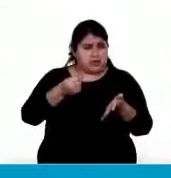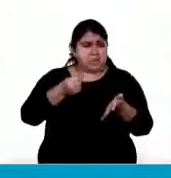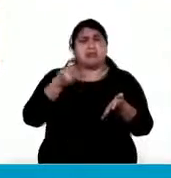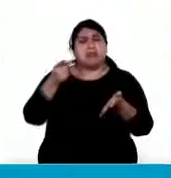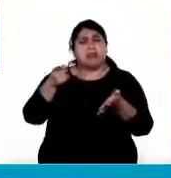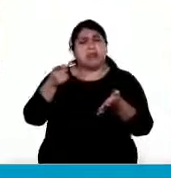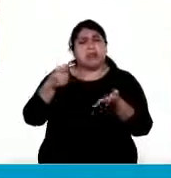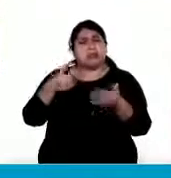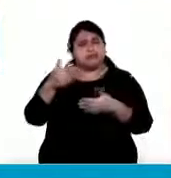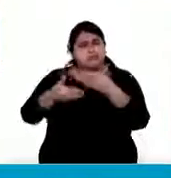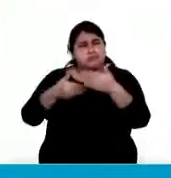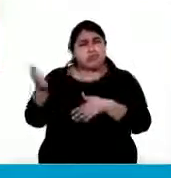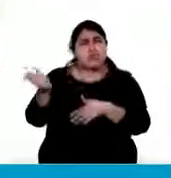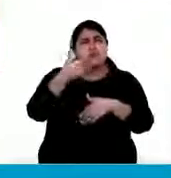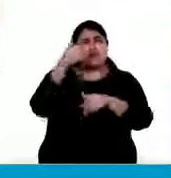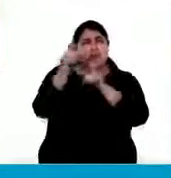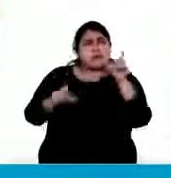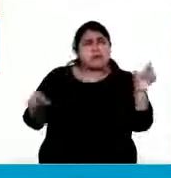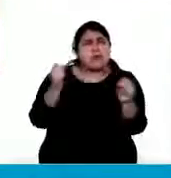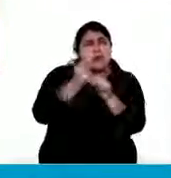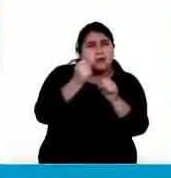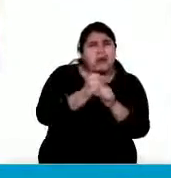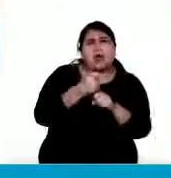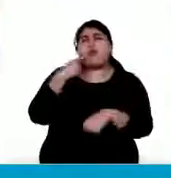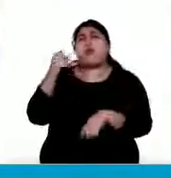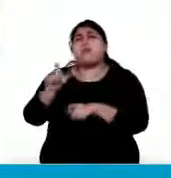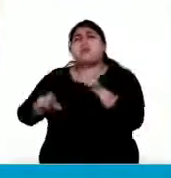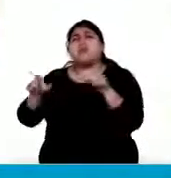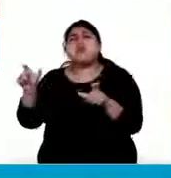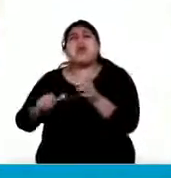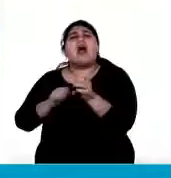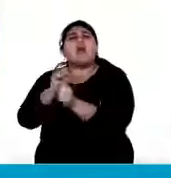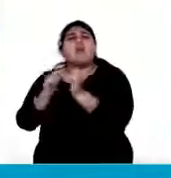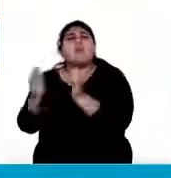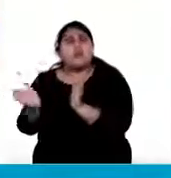los trabajadores, los productores y todos